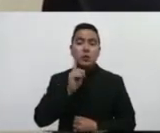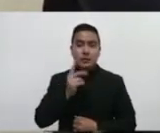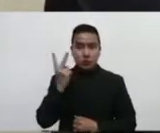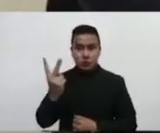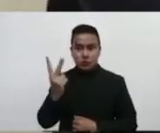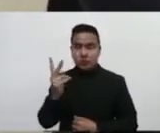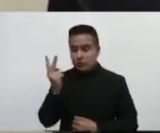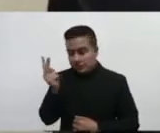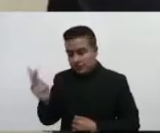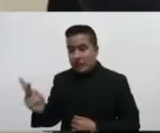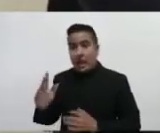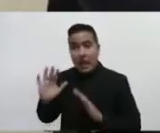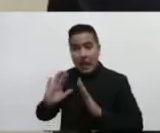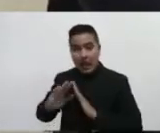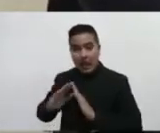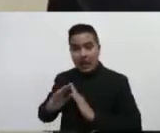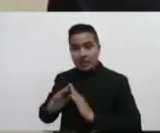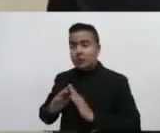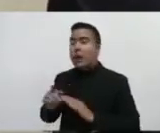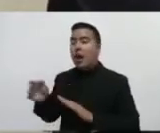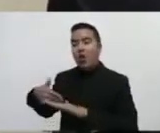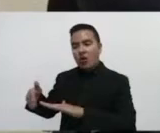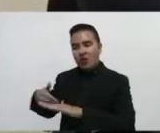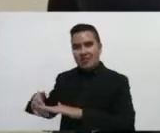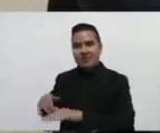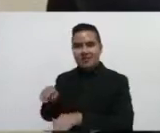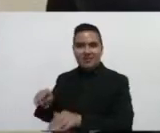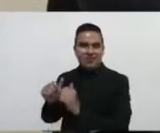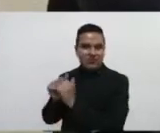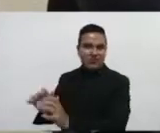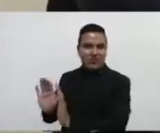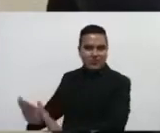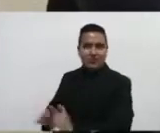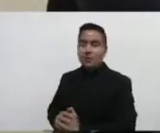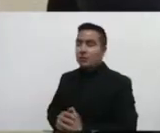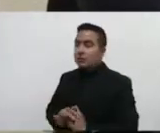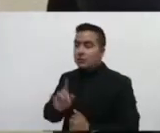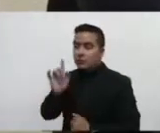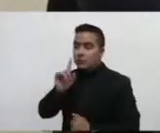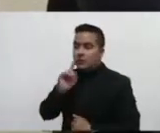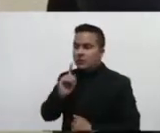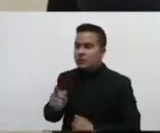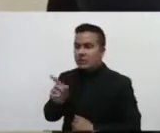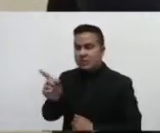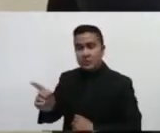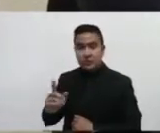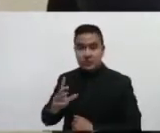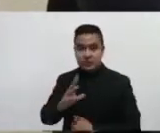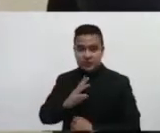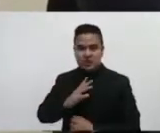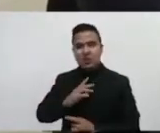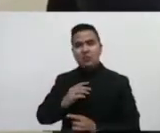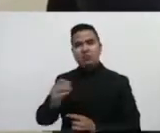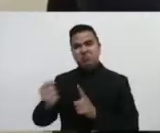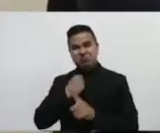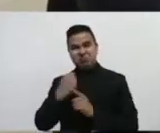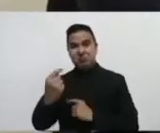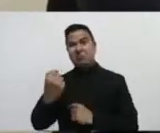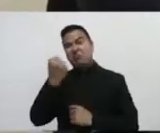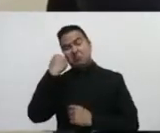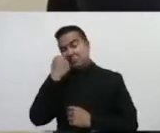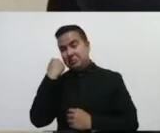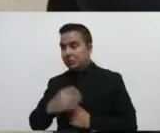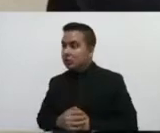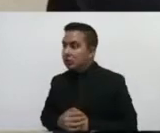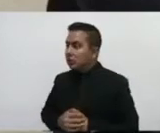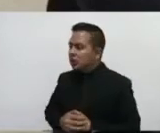gubernatura, donde se tenía dos mujeres en una cocina, que es un espacio propio de las mujeres, según la cultura machista,